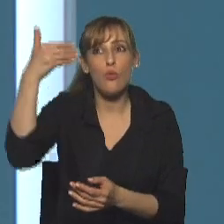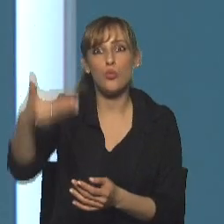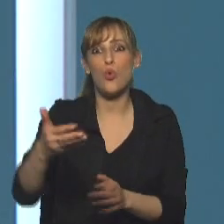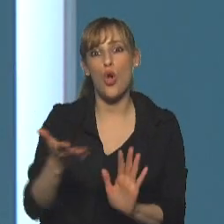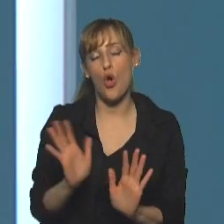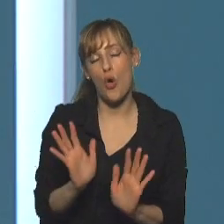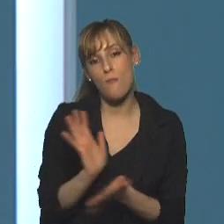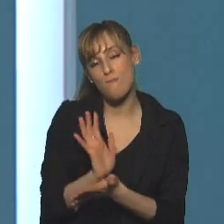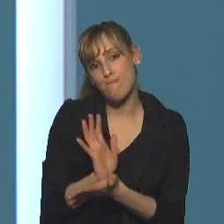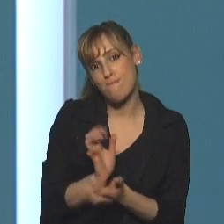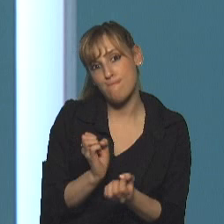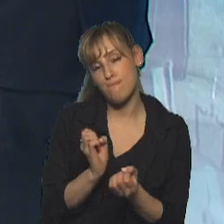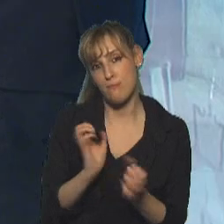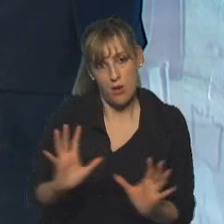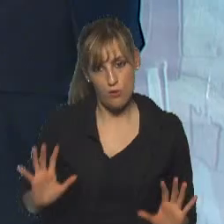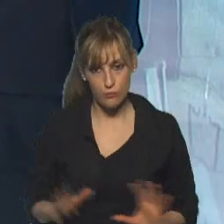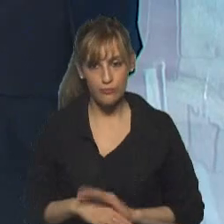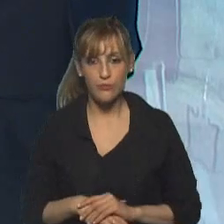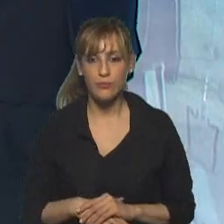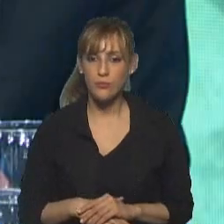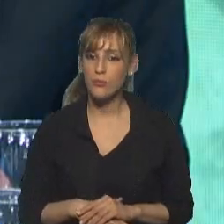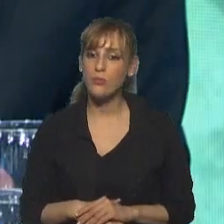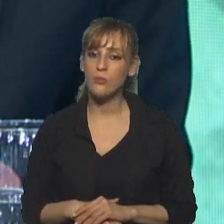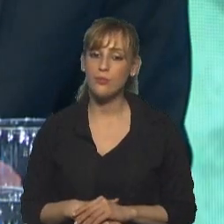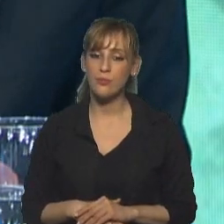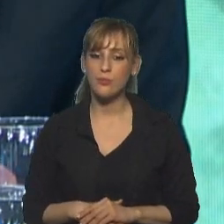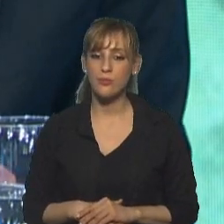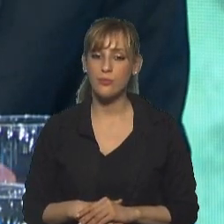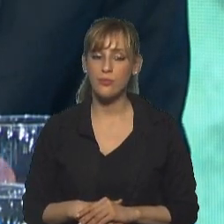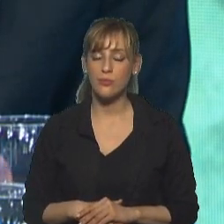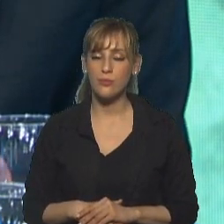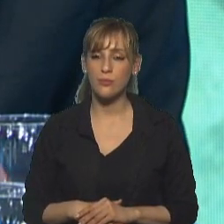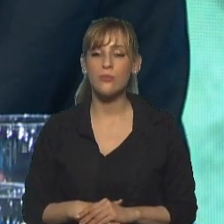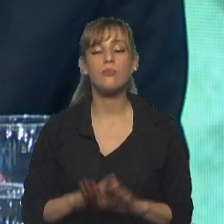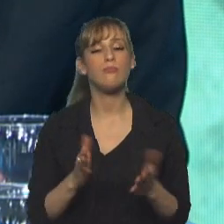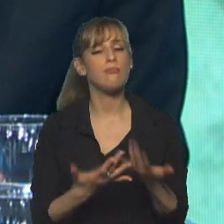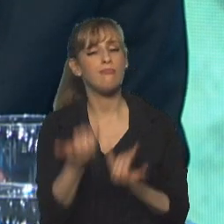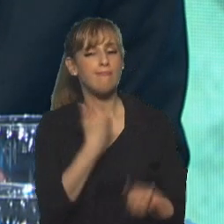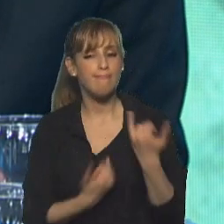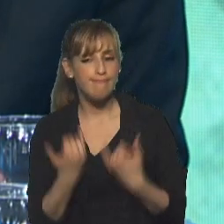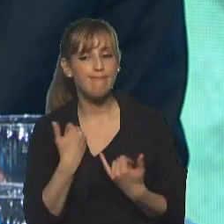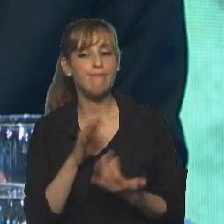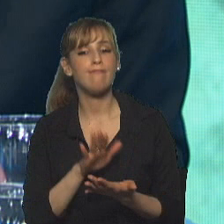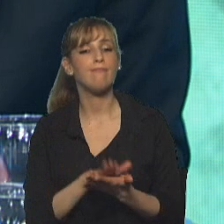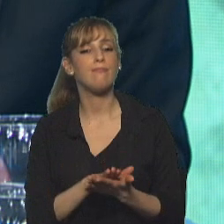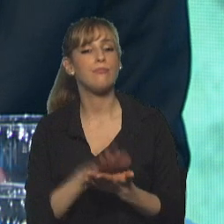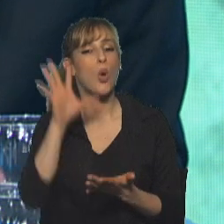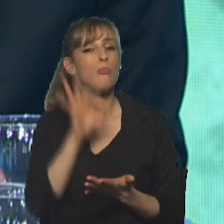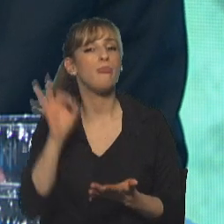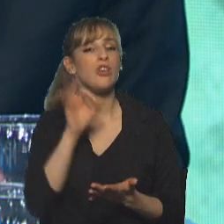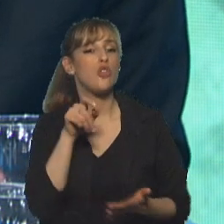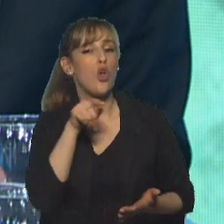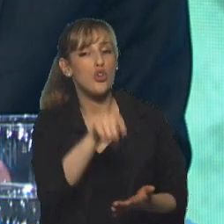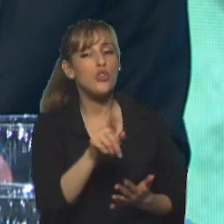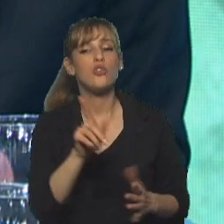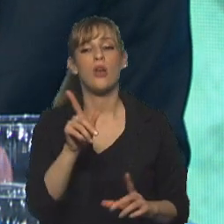hablabas recién del proceso constituyente. Te quiero llevar un poco hacia ahí. Primero, tu lectura acerca de lo ocurrido, si crees que, como dicen algunas voces, la